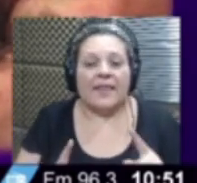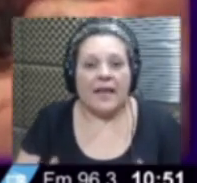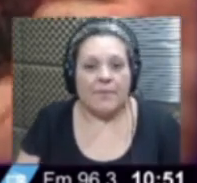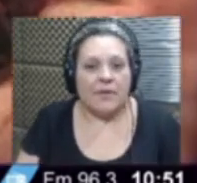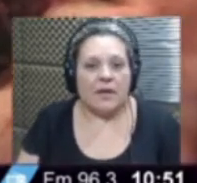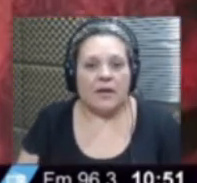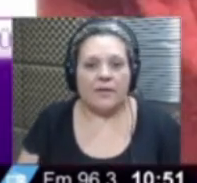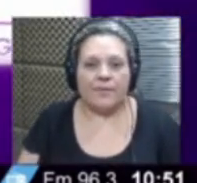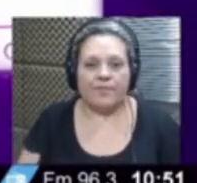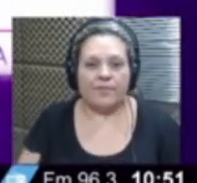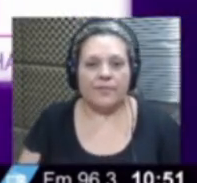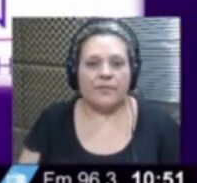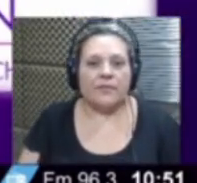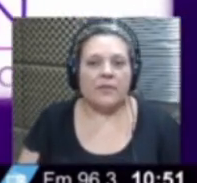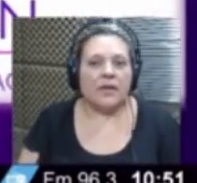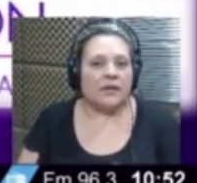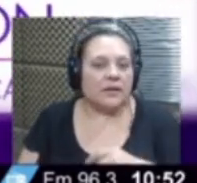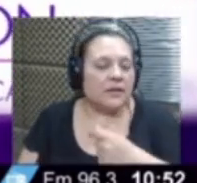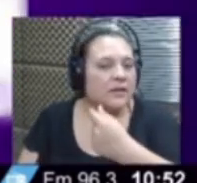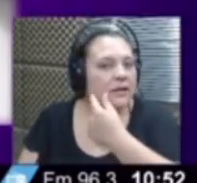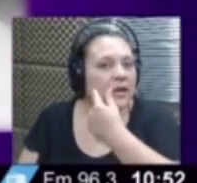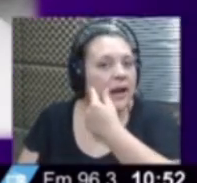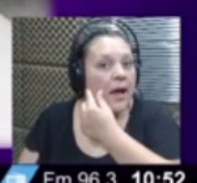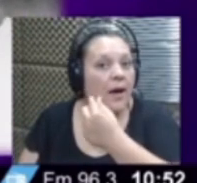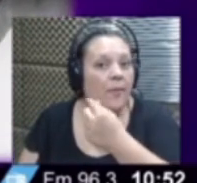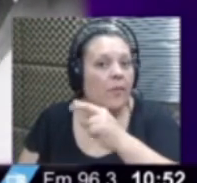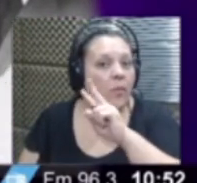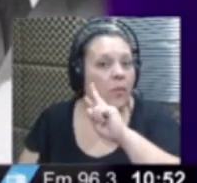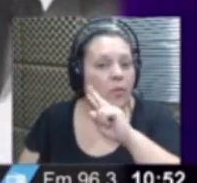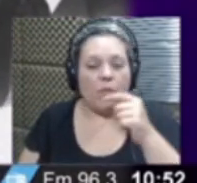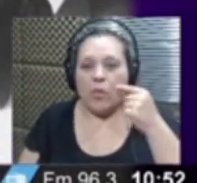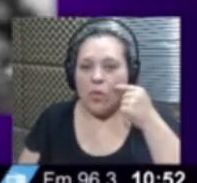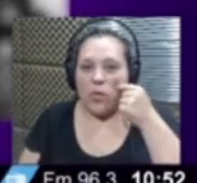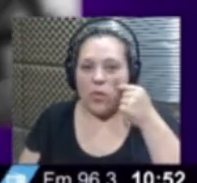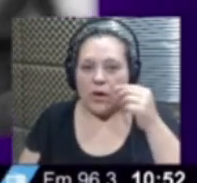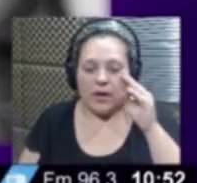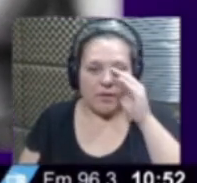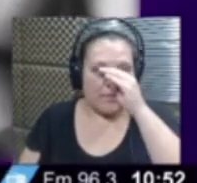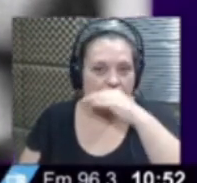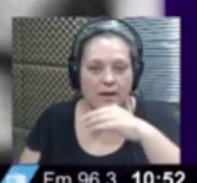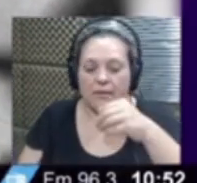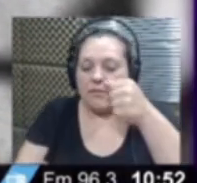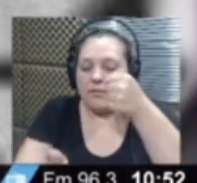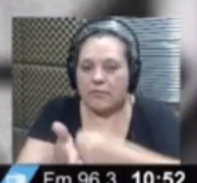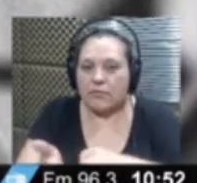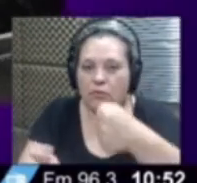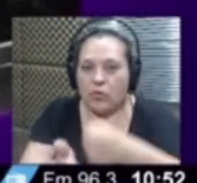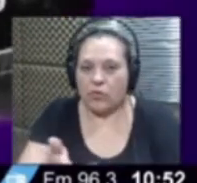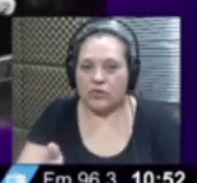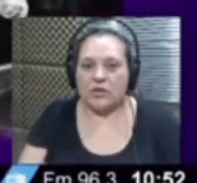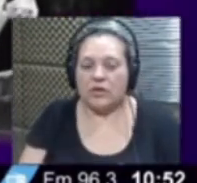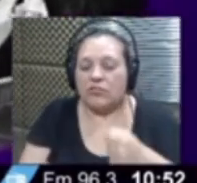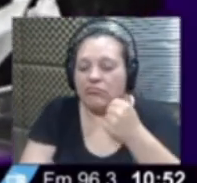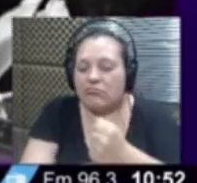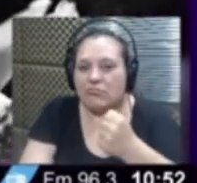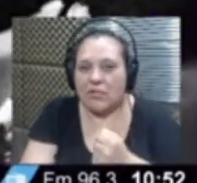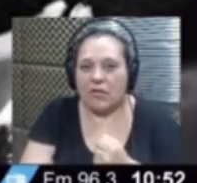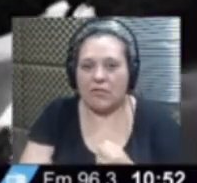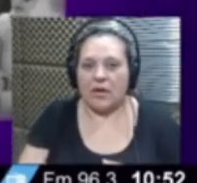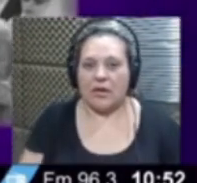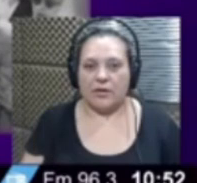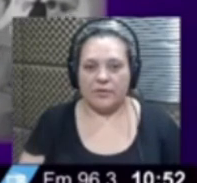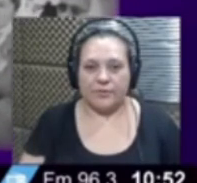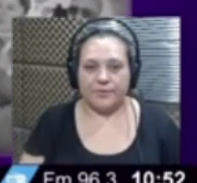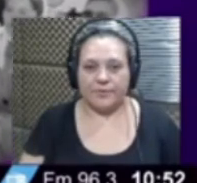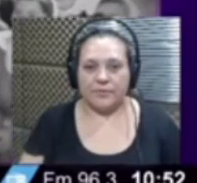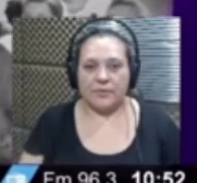de los africanos descendientes. Y bueno, con una distinción muy bien recibida y muy orgullosa y muy